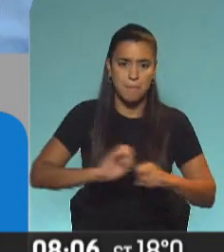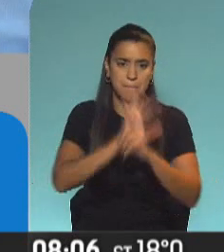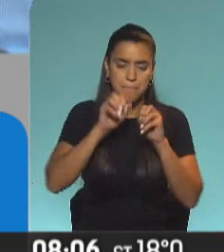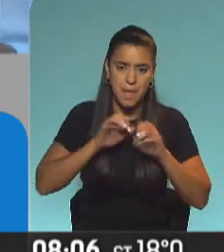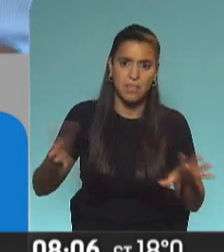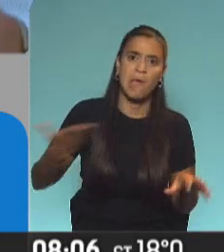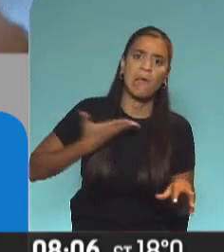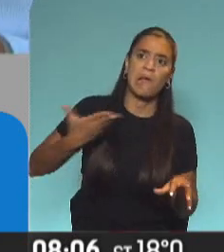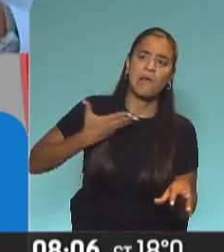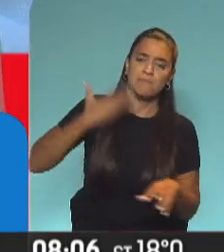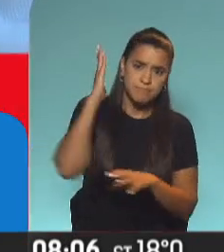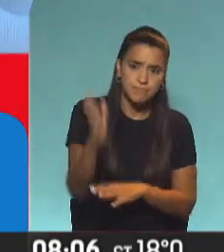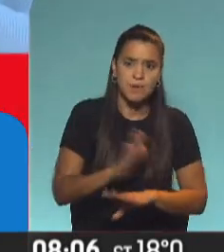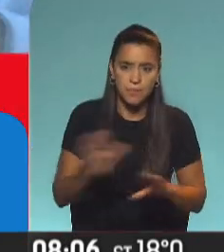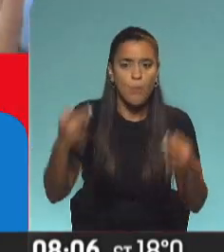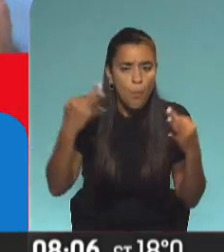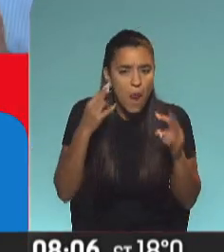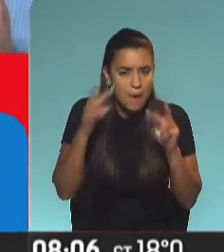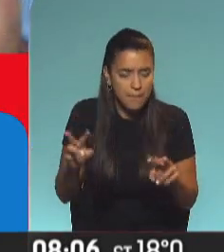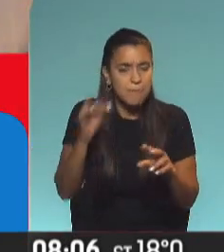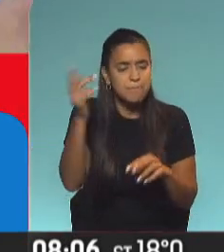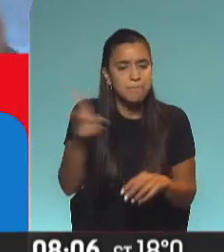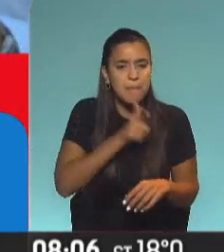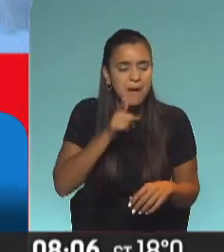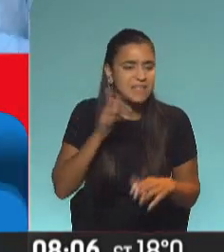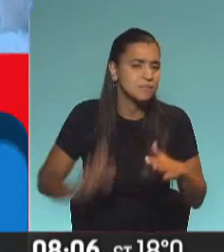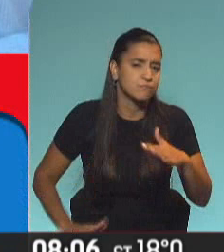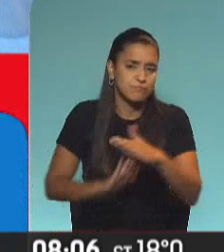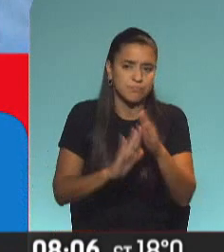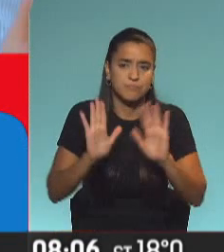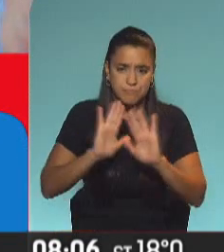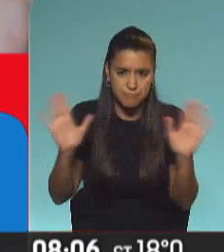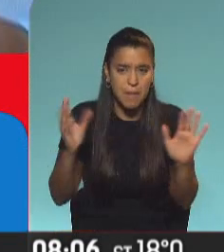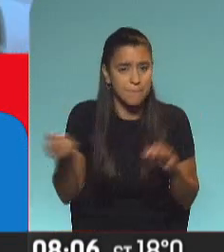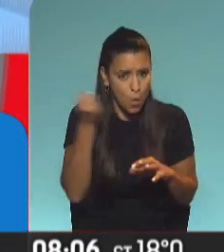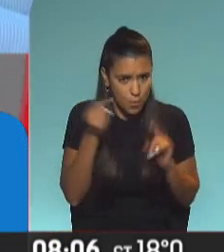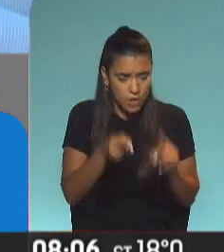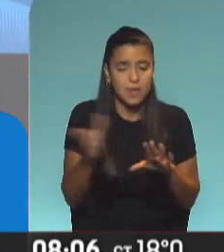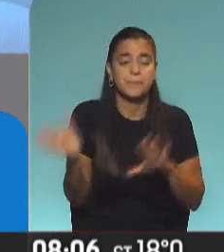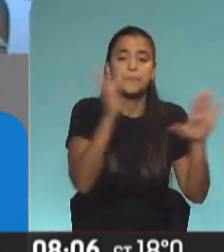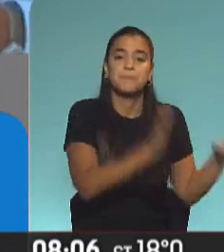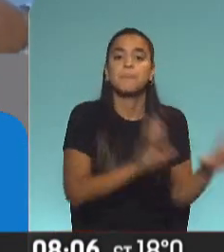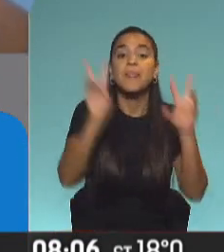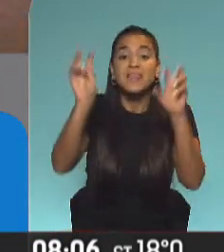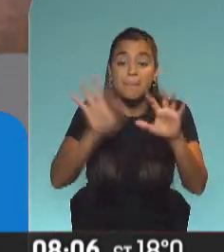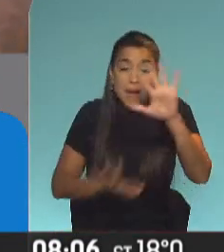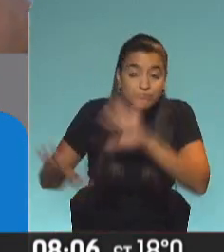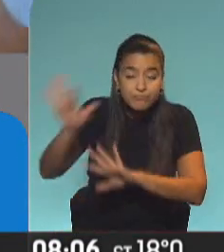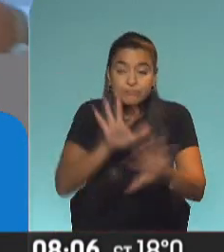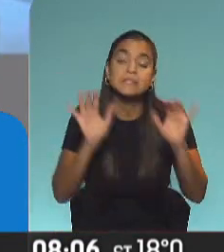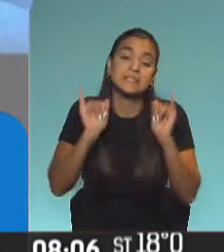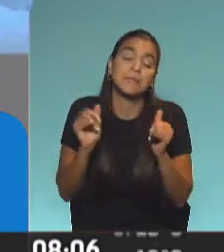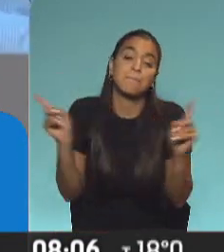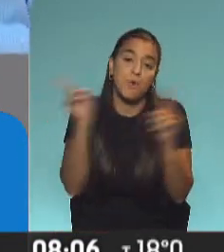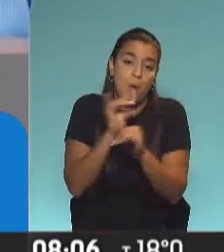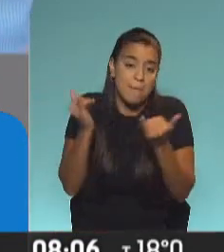que nos está azotando. Esto me parece que es un punto que mirada, es buena central, perspectiva, claro. central digo para no opacarlo. El tema de la logística sí definitivamente es un problema a